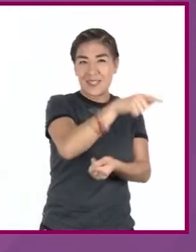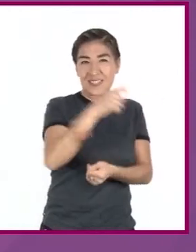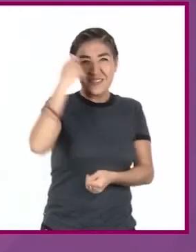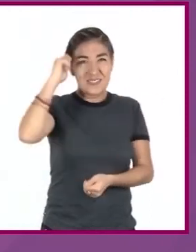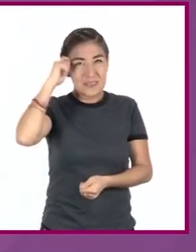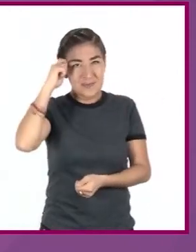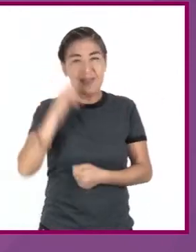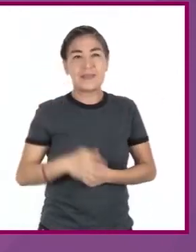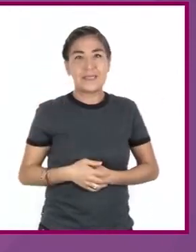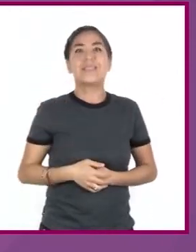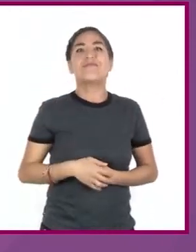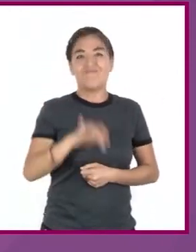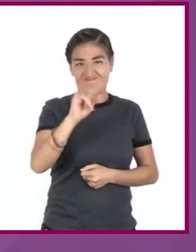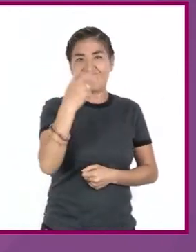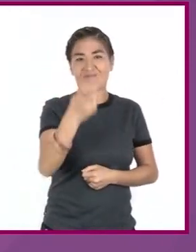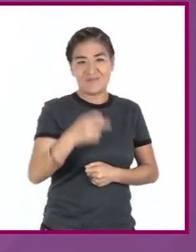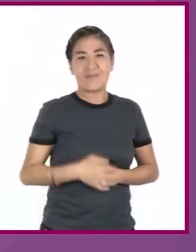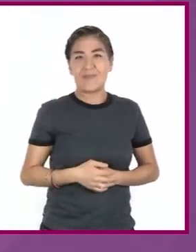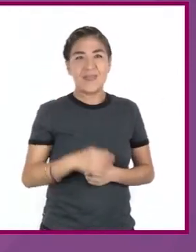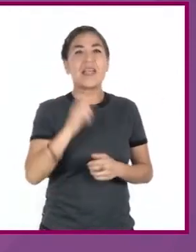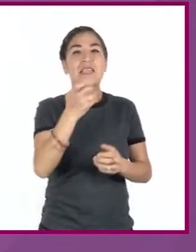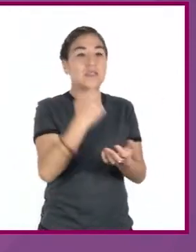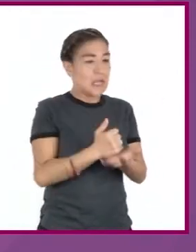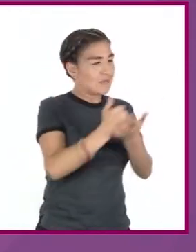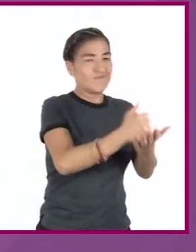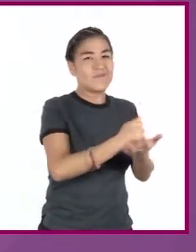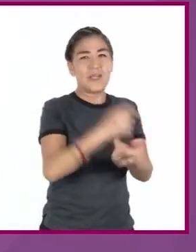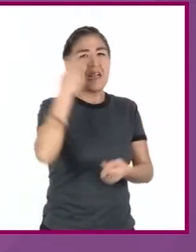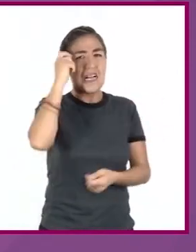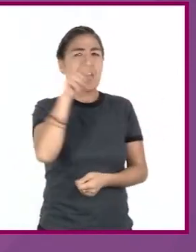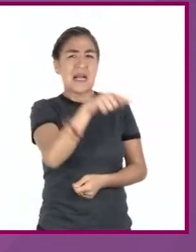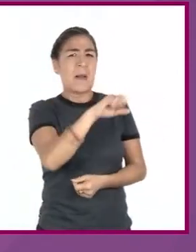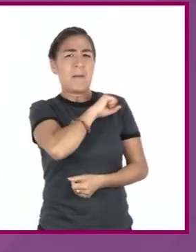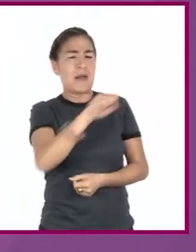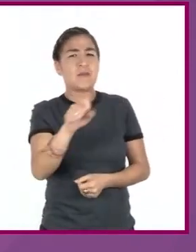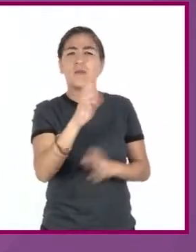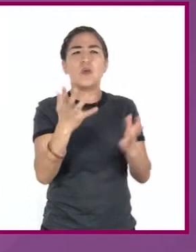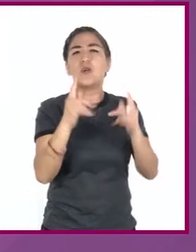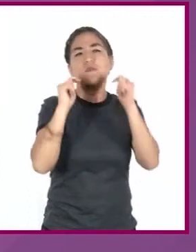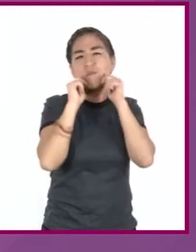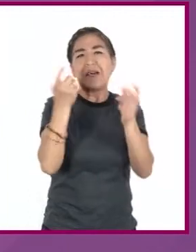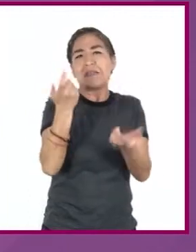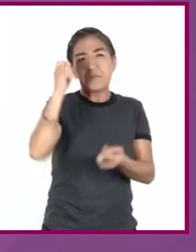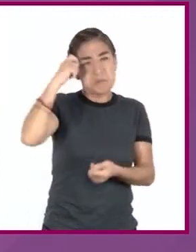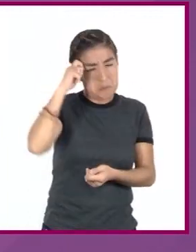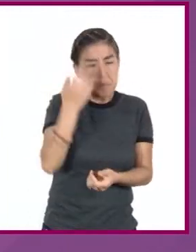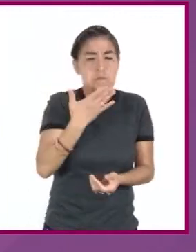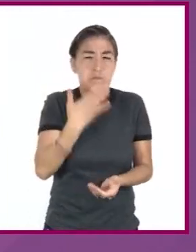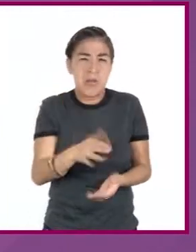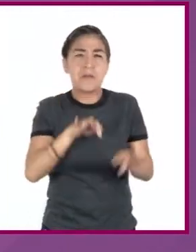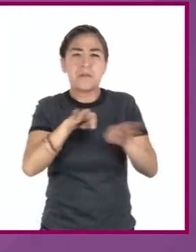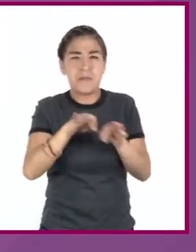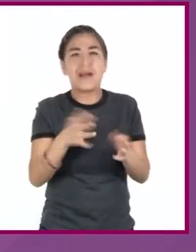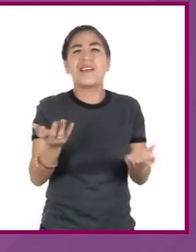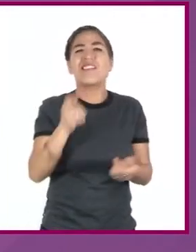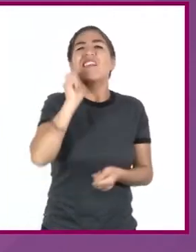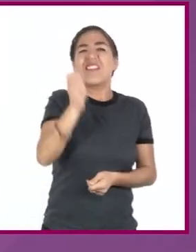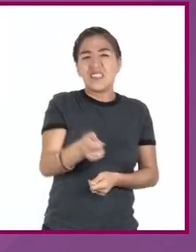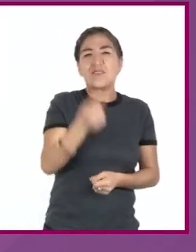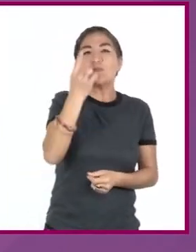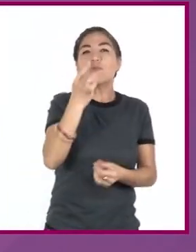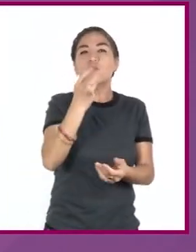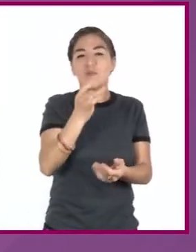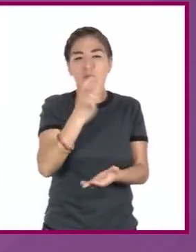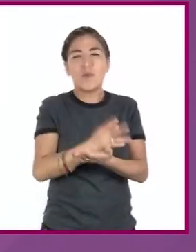ayudante? Sí, debo decir que ser un sirviente tampoco es malo. Cualquier trabajo honesto es honorable. El problema era que yo ocupaba